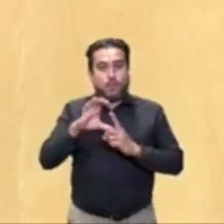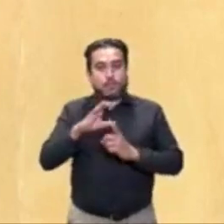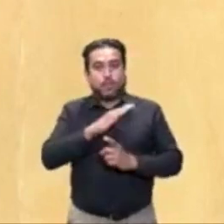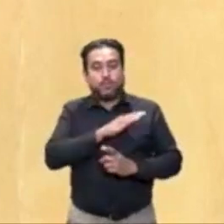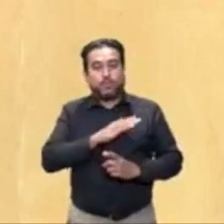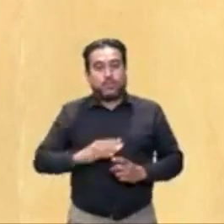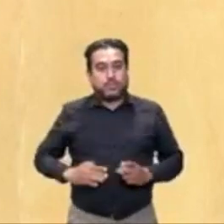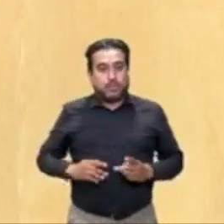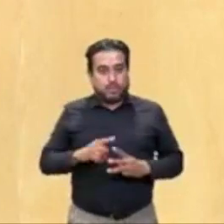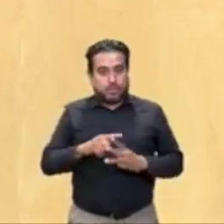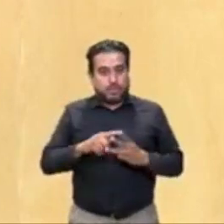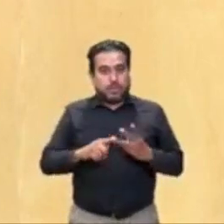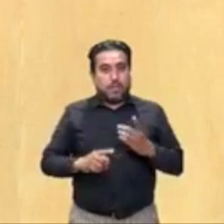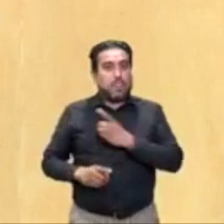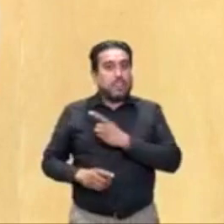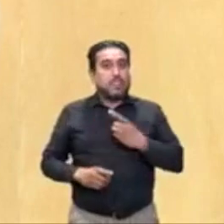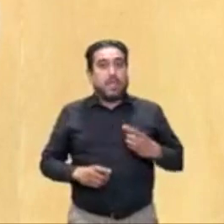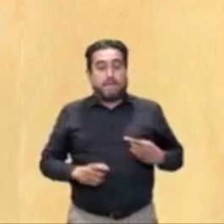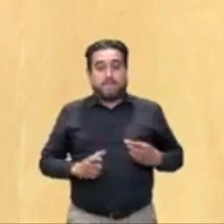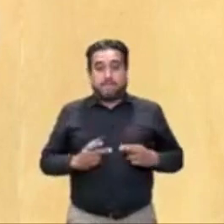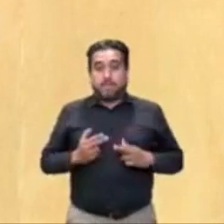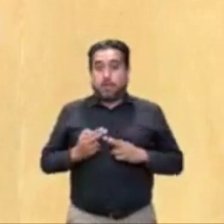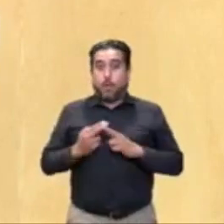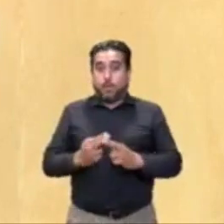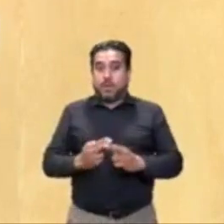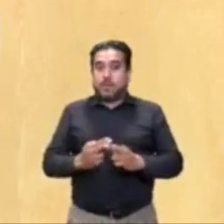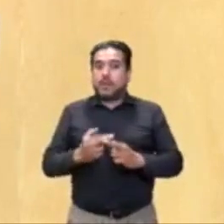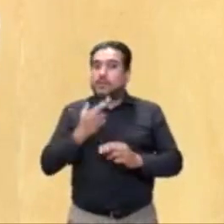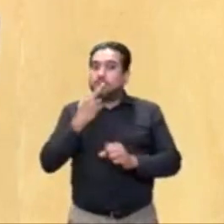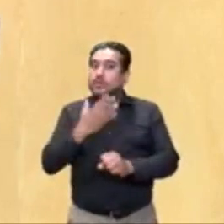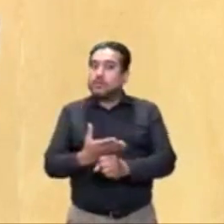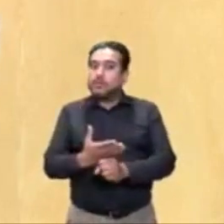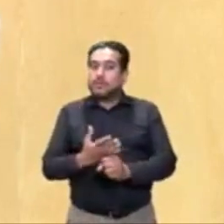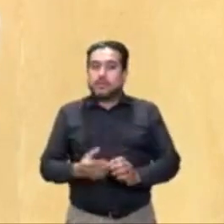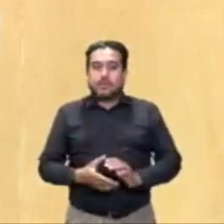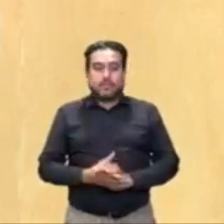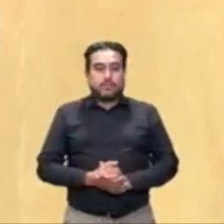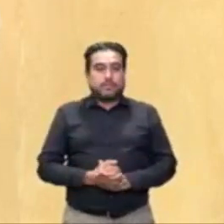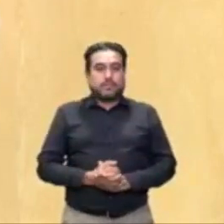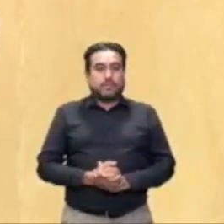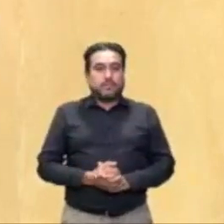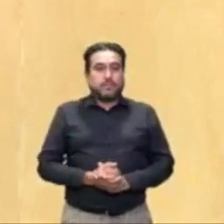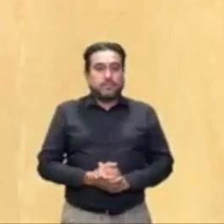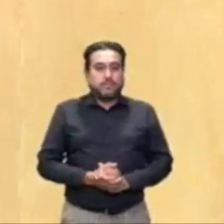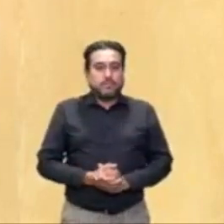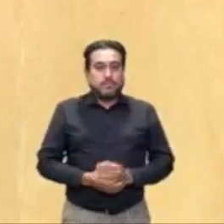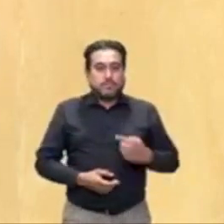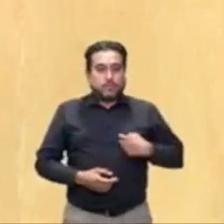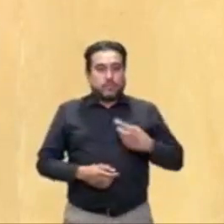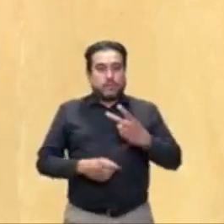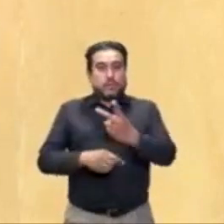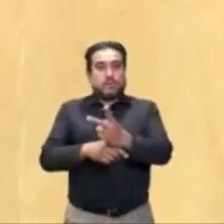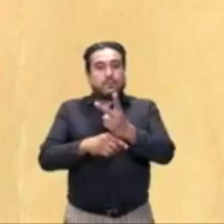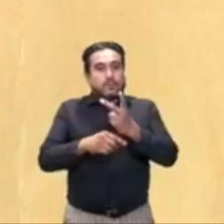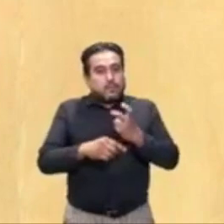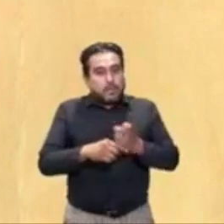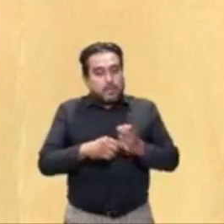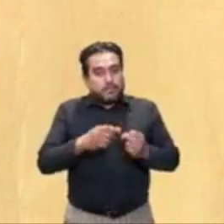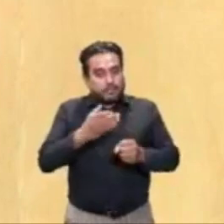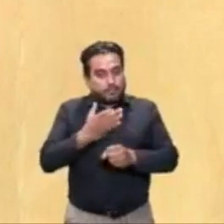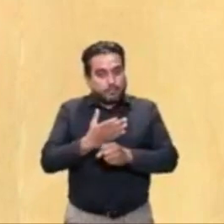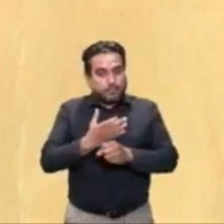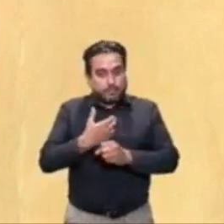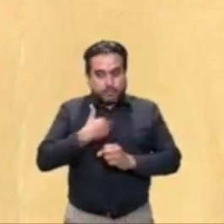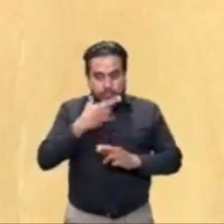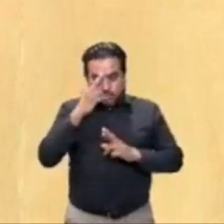municipios deben de cumplir con sus responsabilidades el exhorto que tengo había en presentar respetuosamente el día